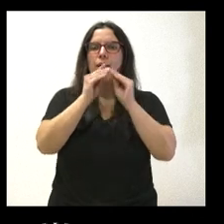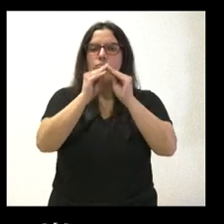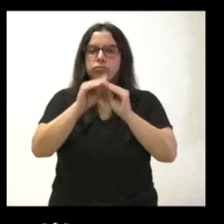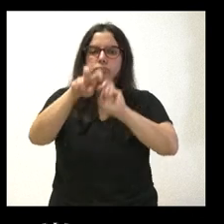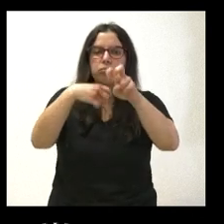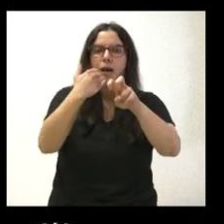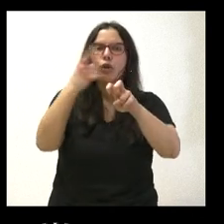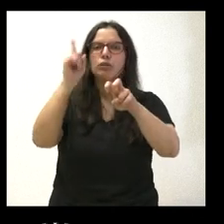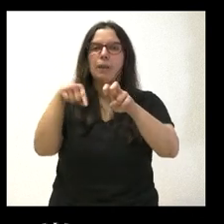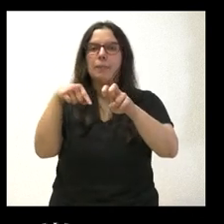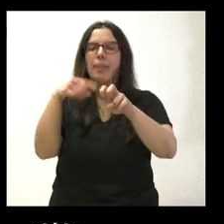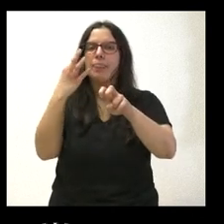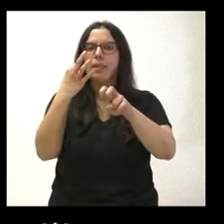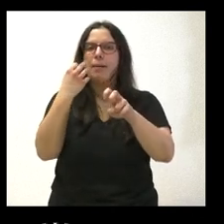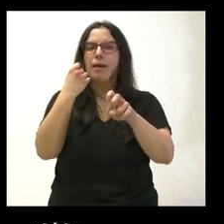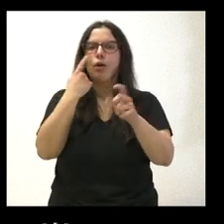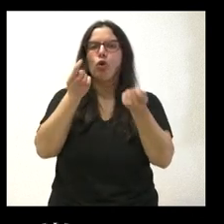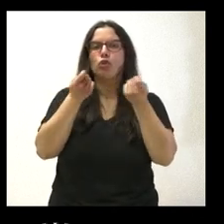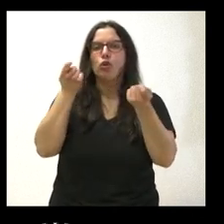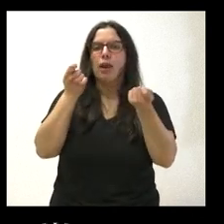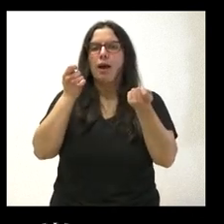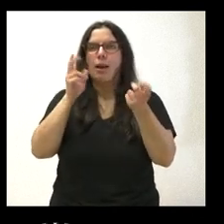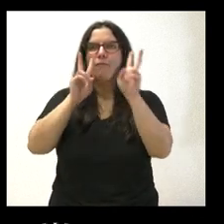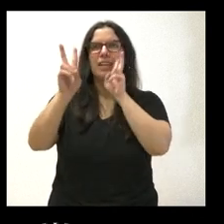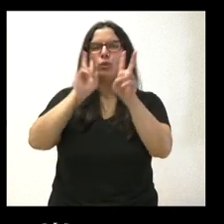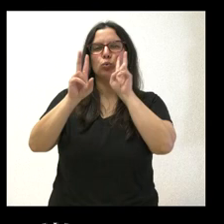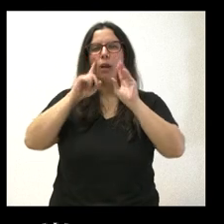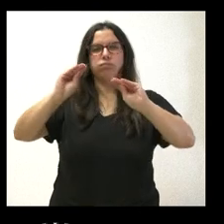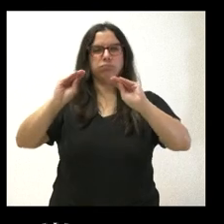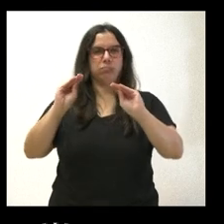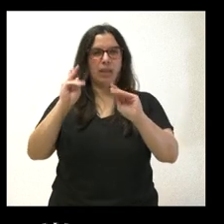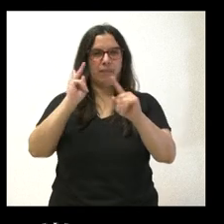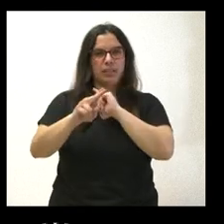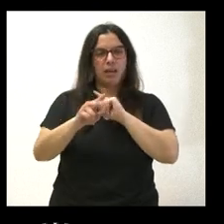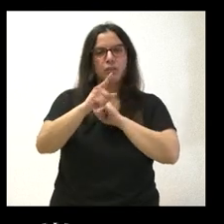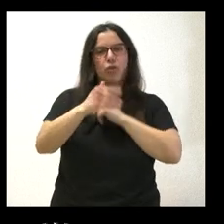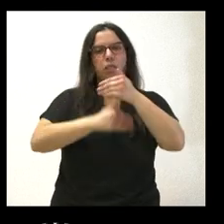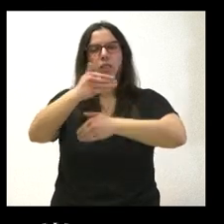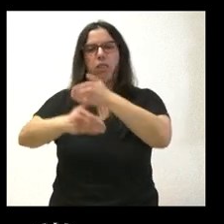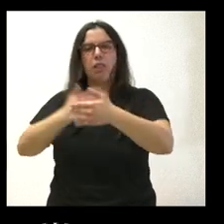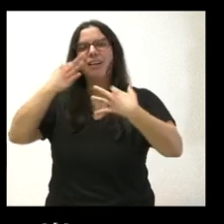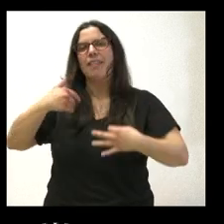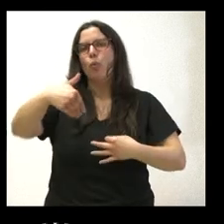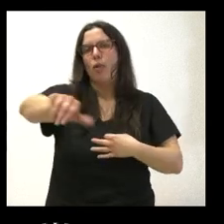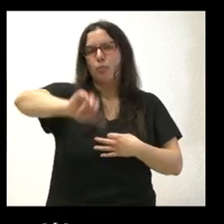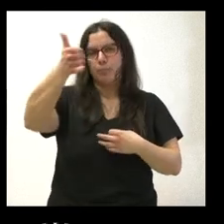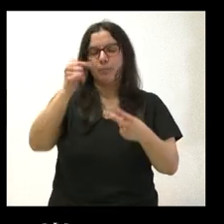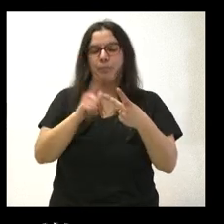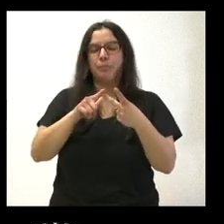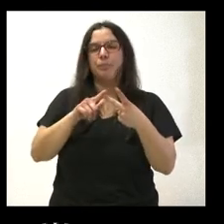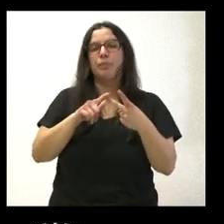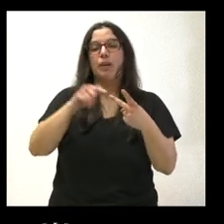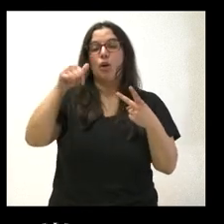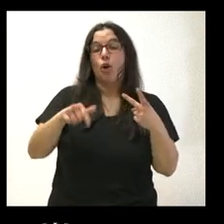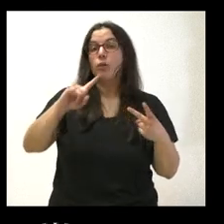sé cuál es su su estado actual de de tramitación Y cuándo podría ser una realidad Y en segundo lugar es que hoy